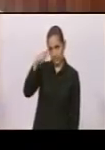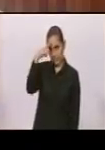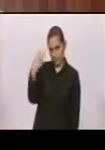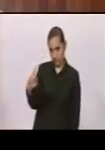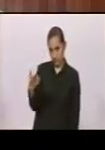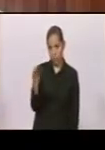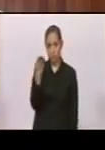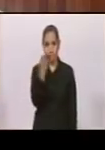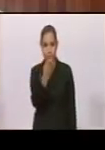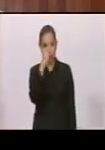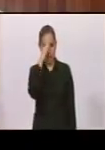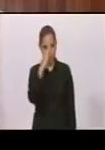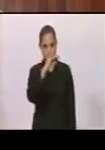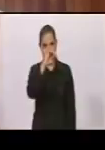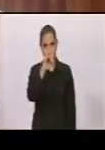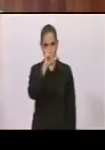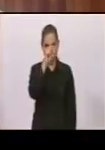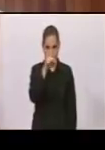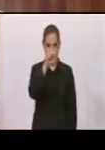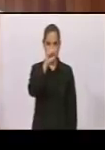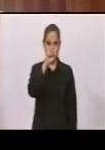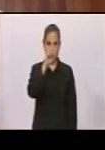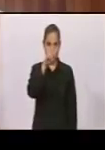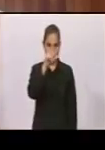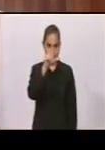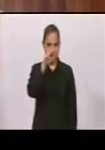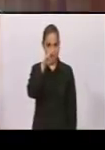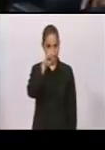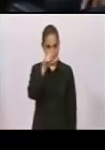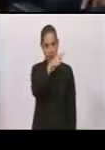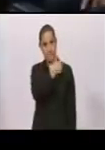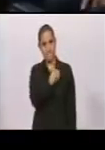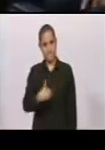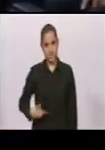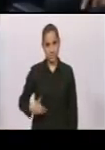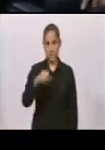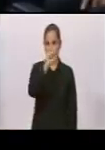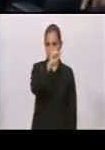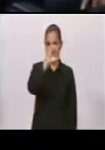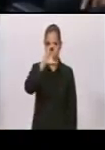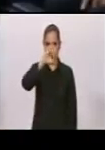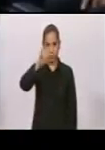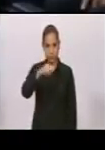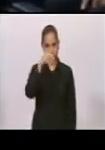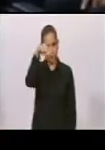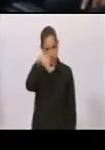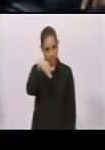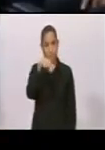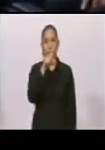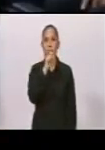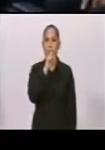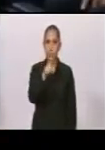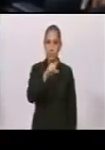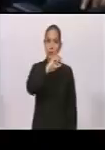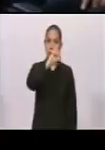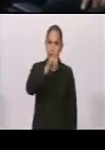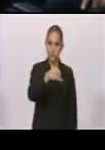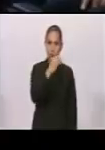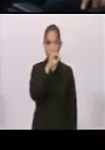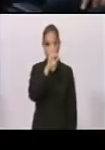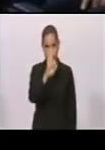Mesa, presidente de la Suprema Corte de Justicia de la Nación y del Consejo de la Judicatura